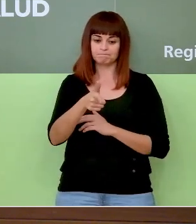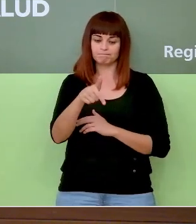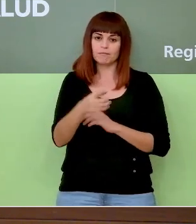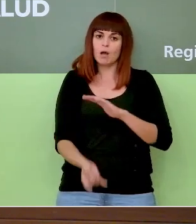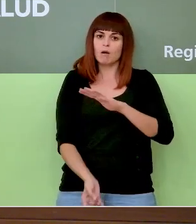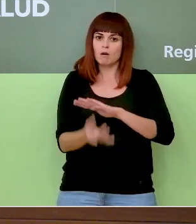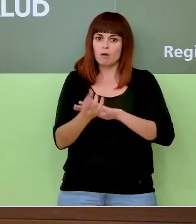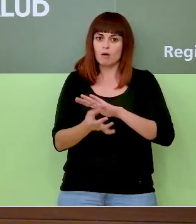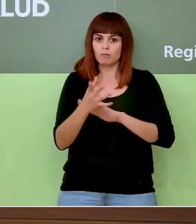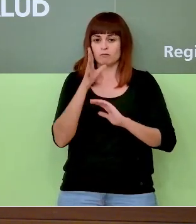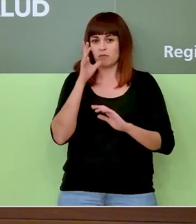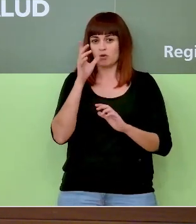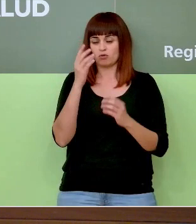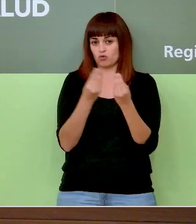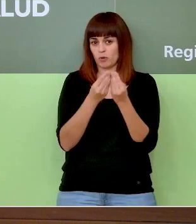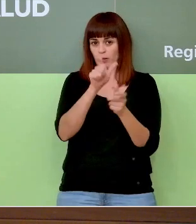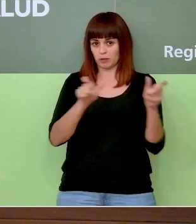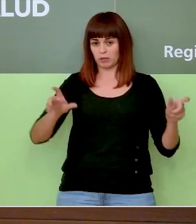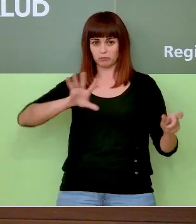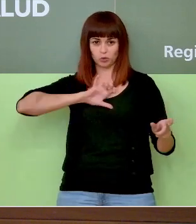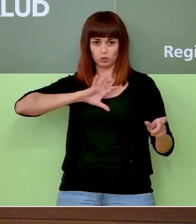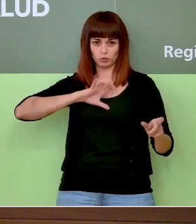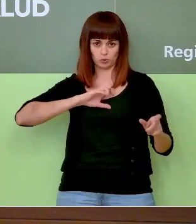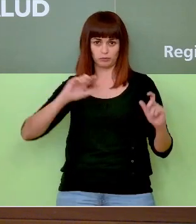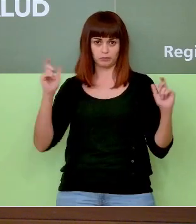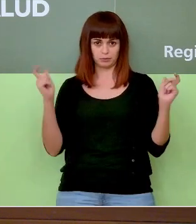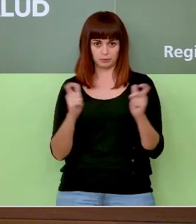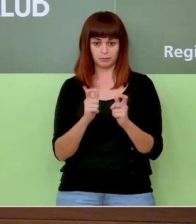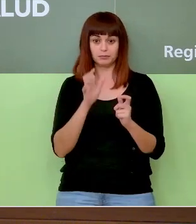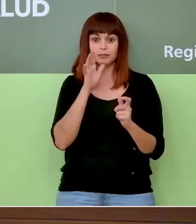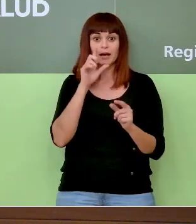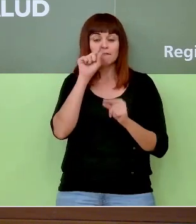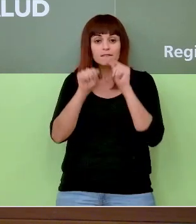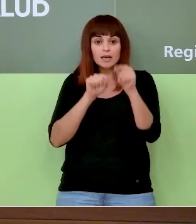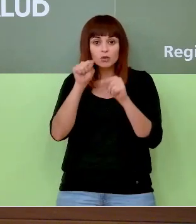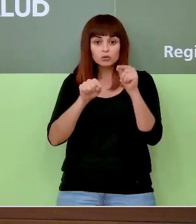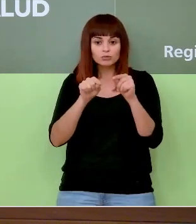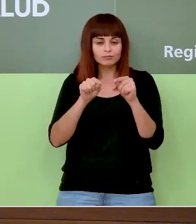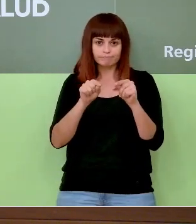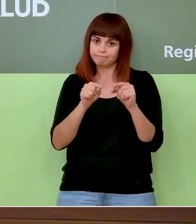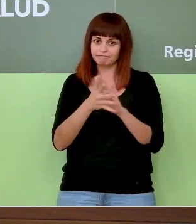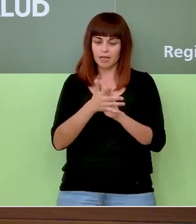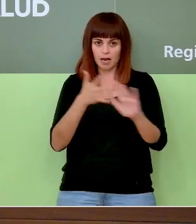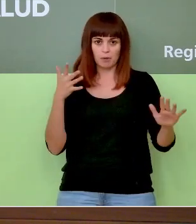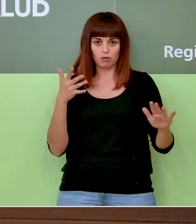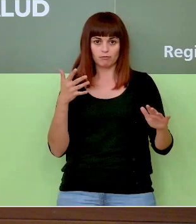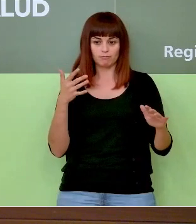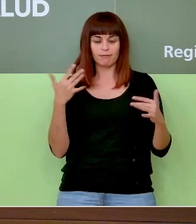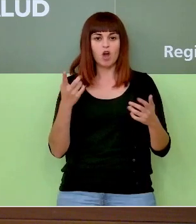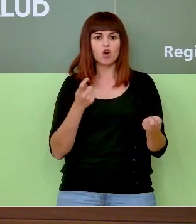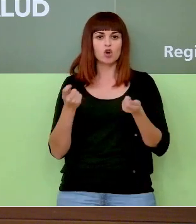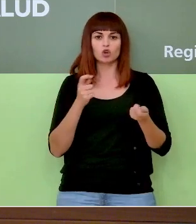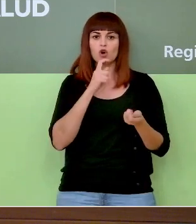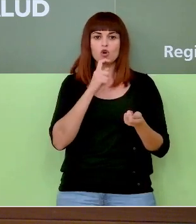originando el ascenso de cifras de contagios. Estamos ante un virus con una transmisibilidad alta, que solamente podemos contornar con